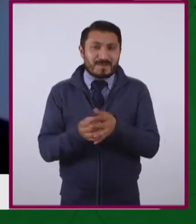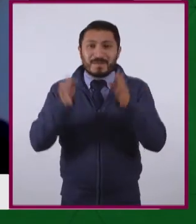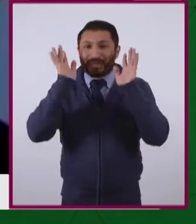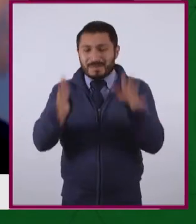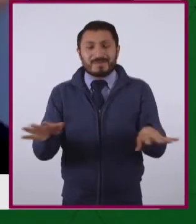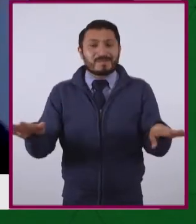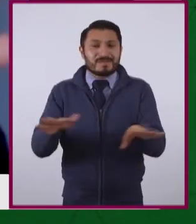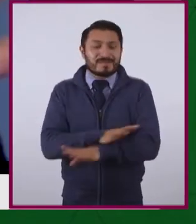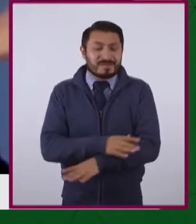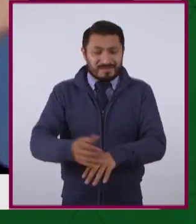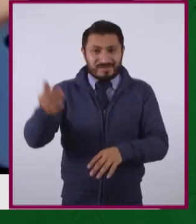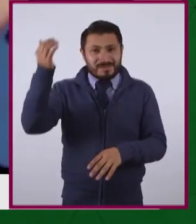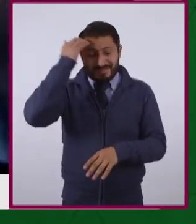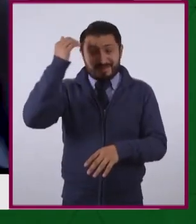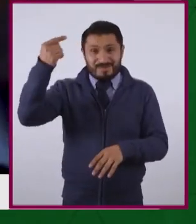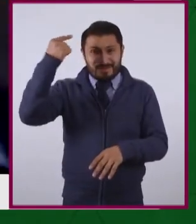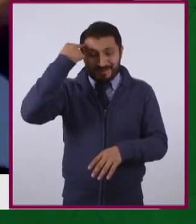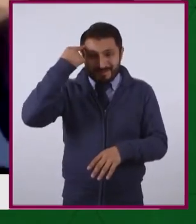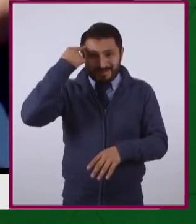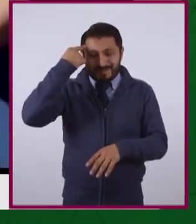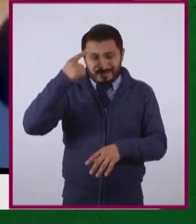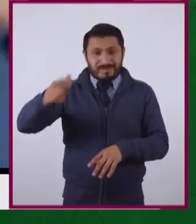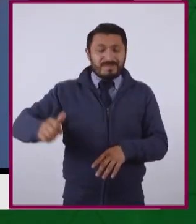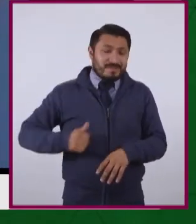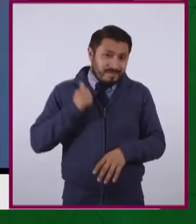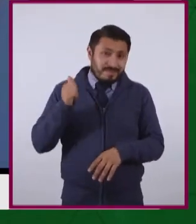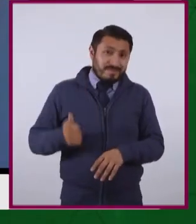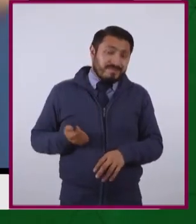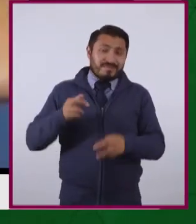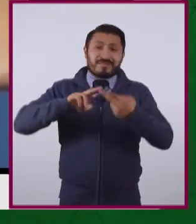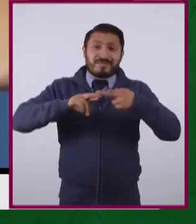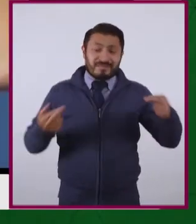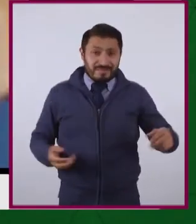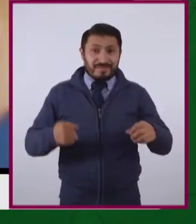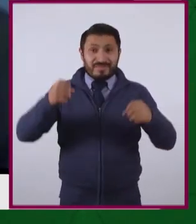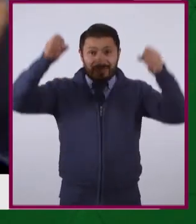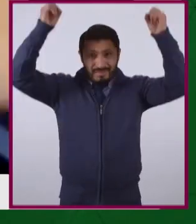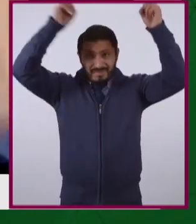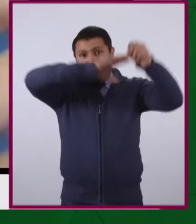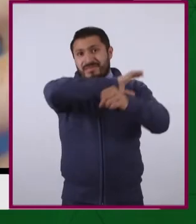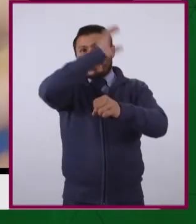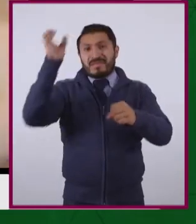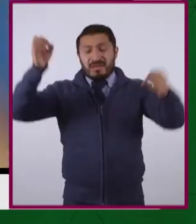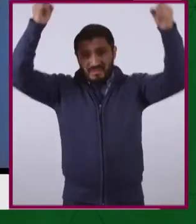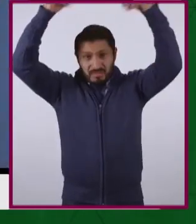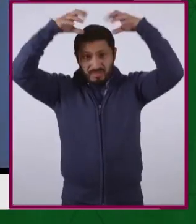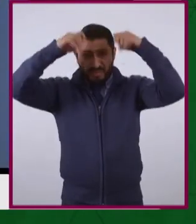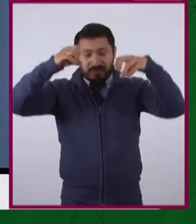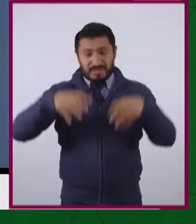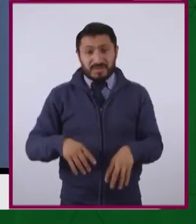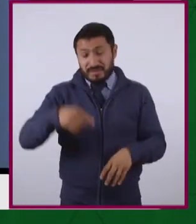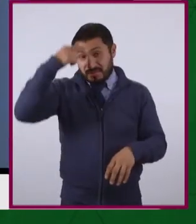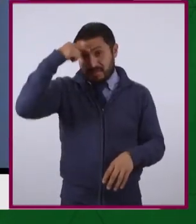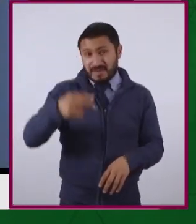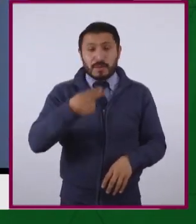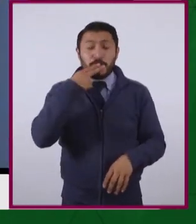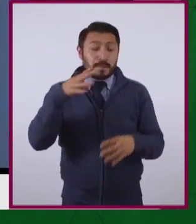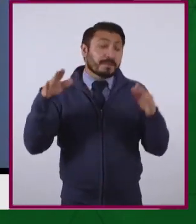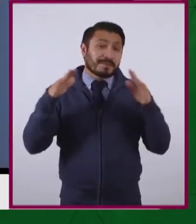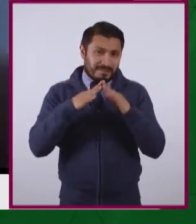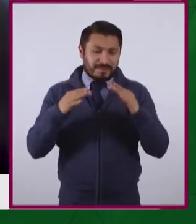un cambio de conciencia donde estamos aprovechando el recurso que nos cae del cielo para los usos del